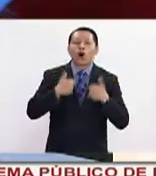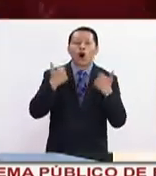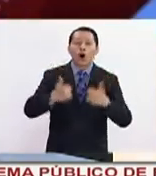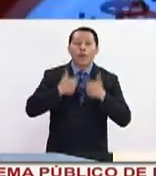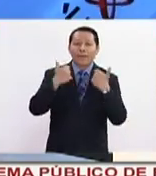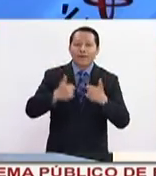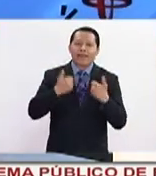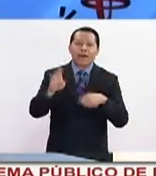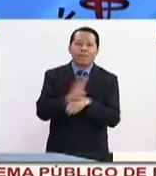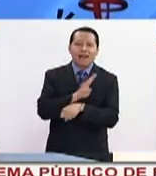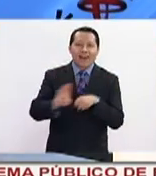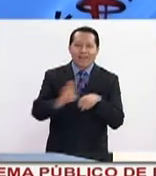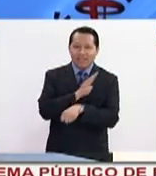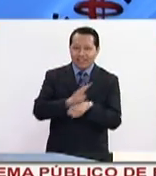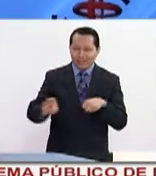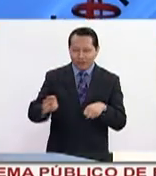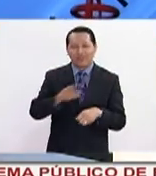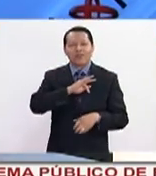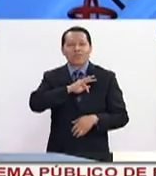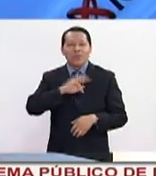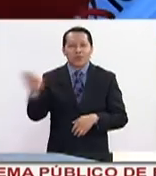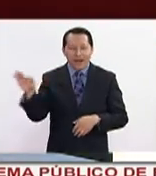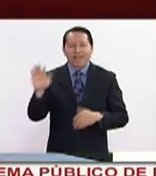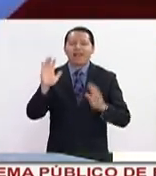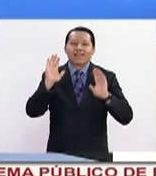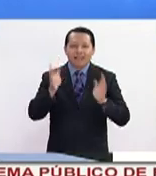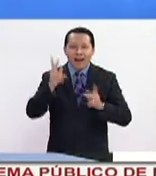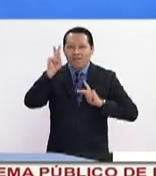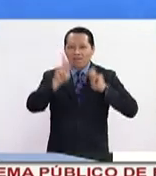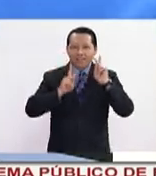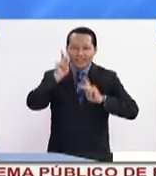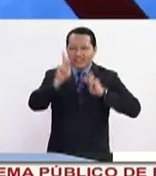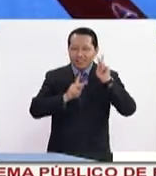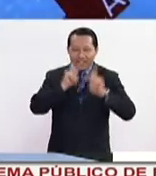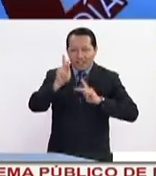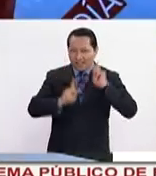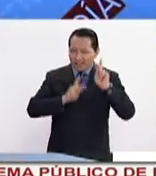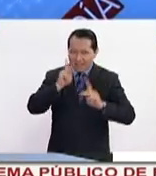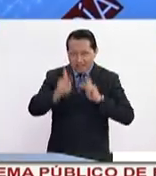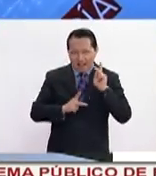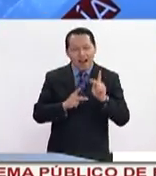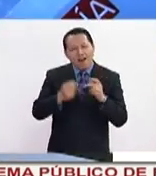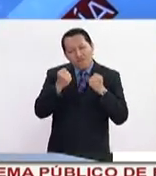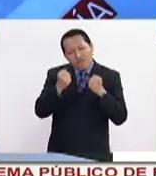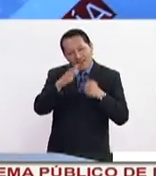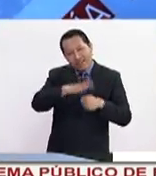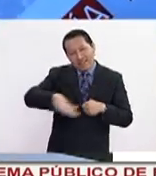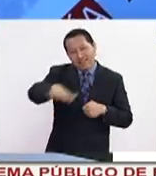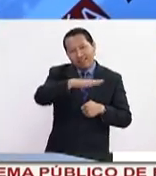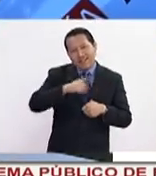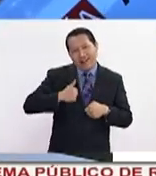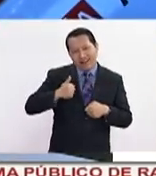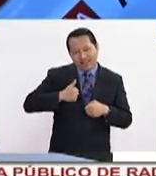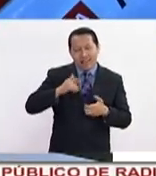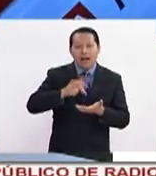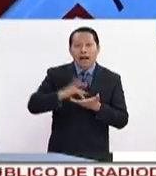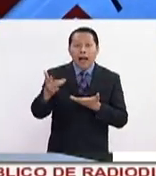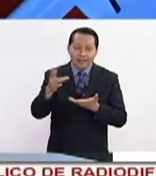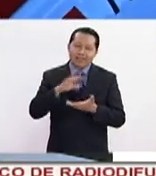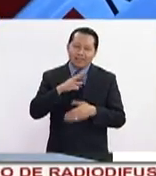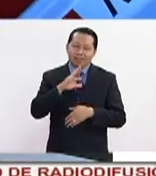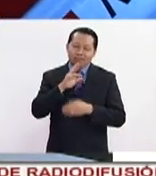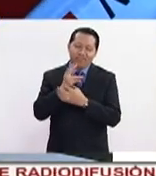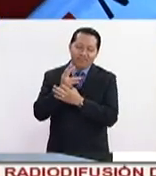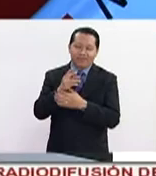que se benefició de esta medida y prácticamente ha recorrido en parte, bueno, muy gran parte de este país gracias a nuestro corresponsal